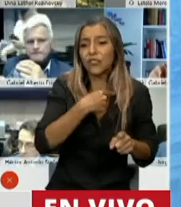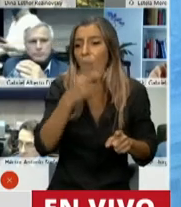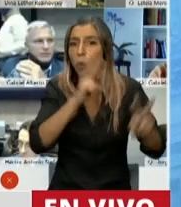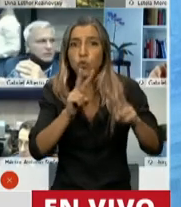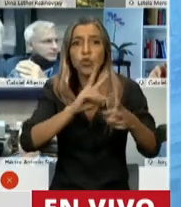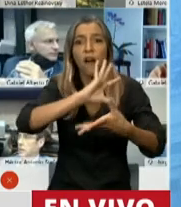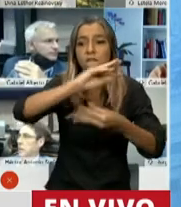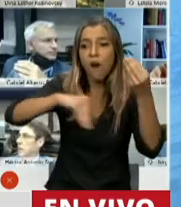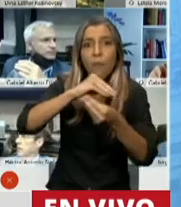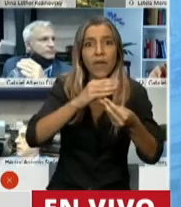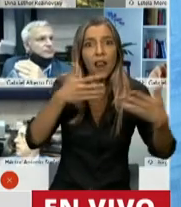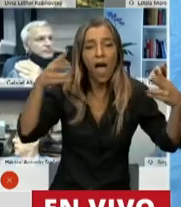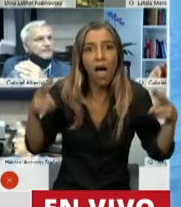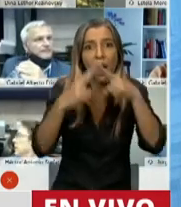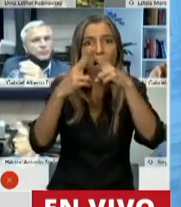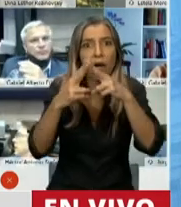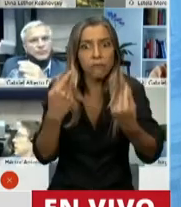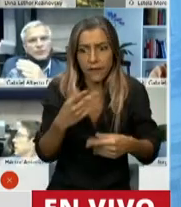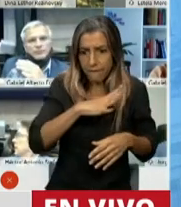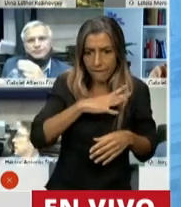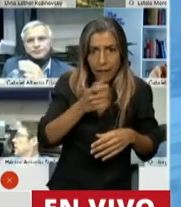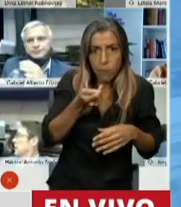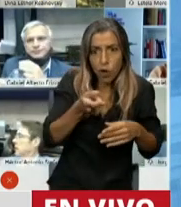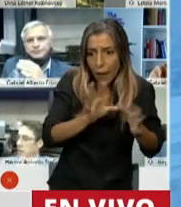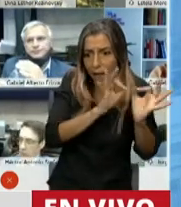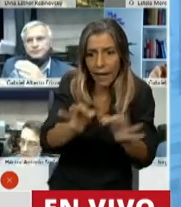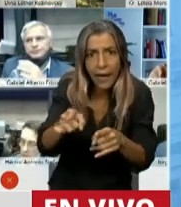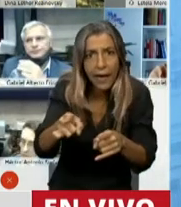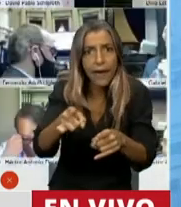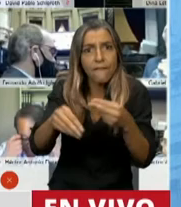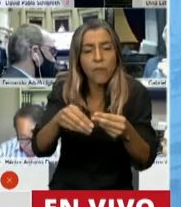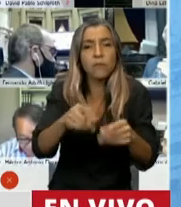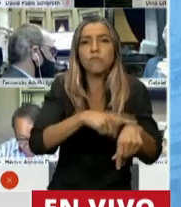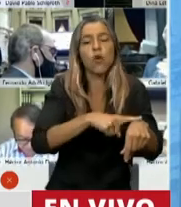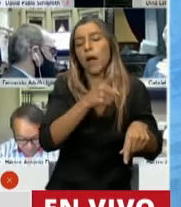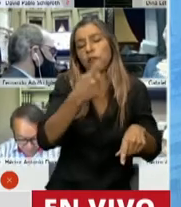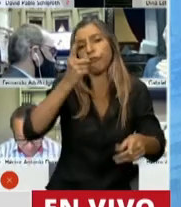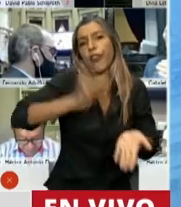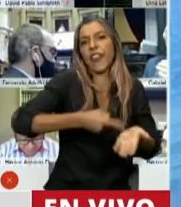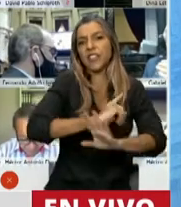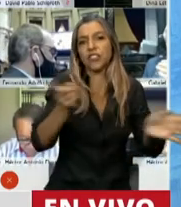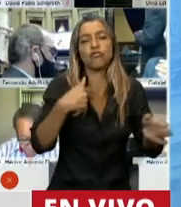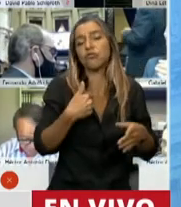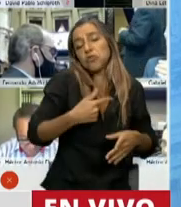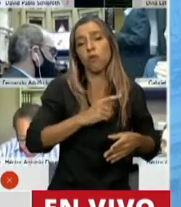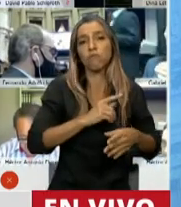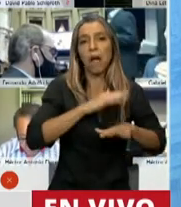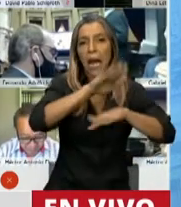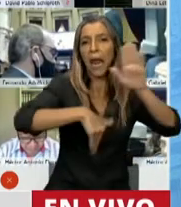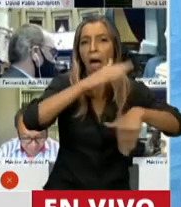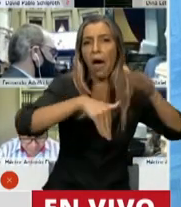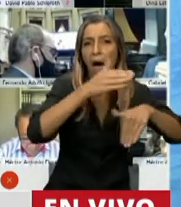formal. Estaba a pocos metros de su hogar. Decidió llegar nadando, pero murió en el